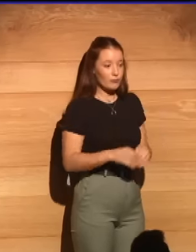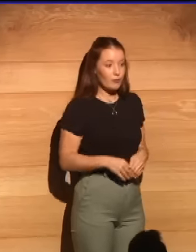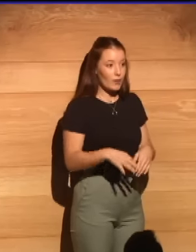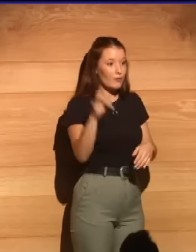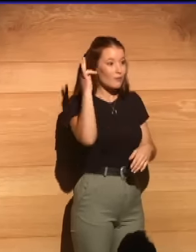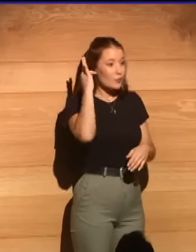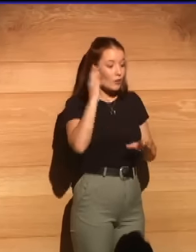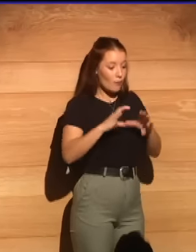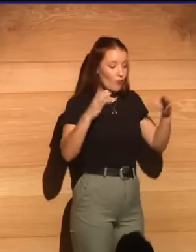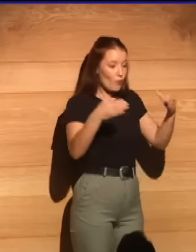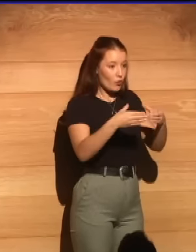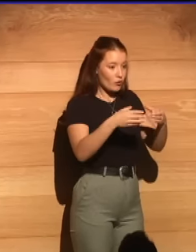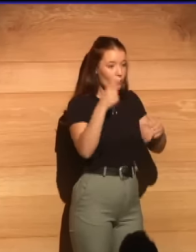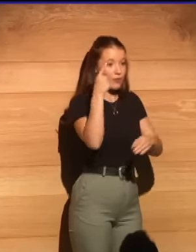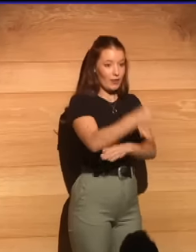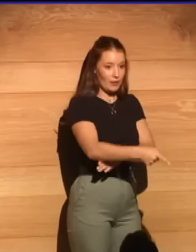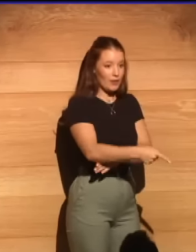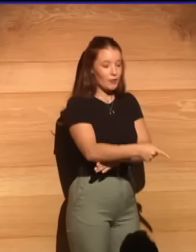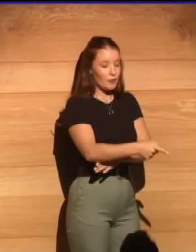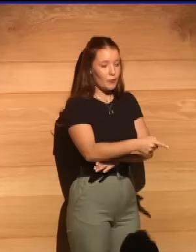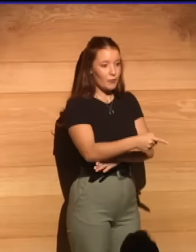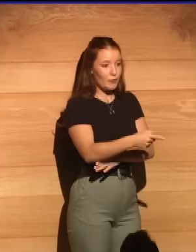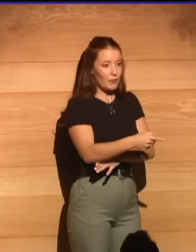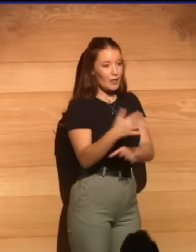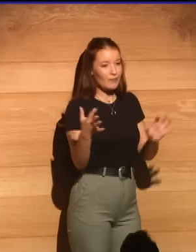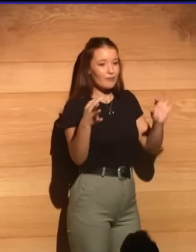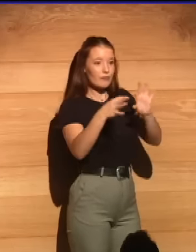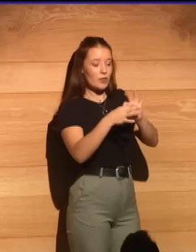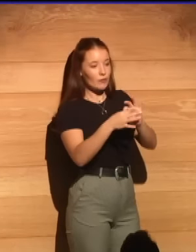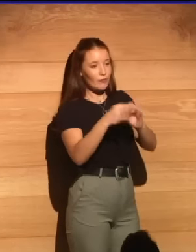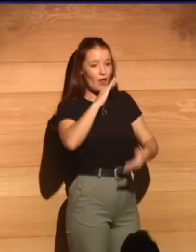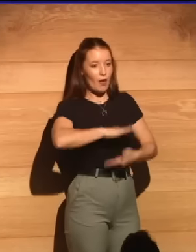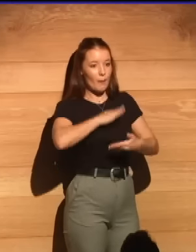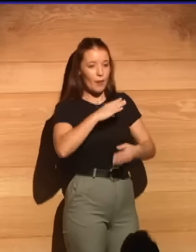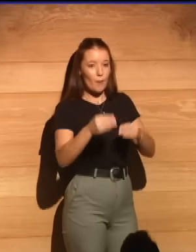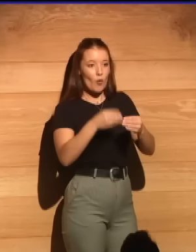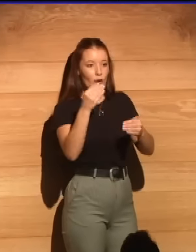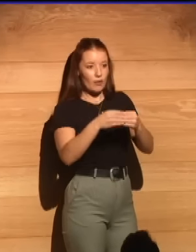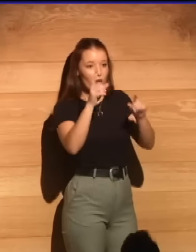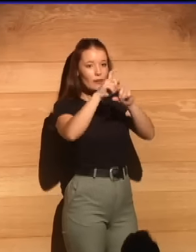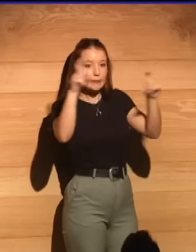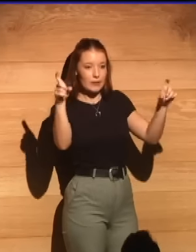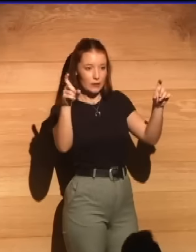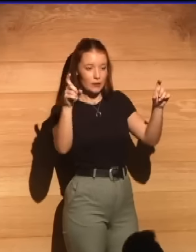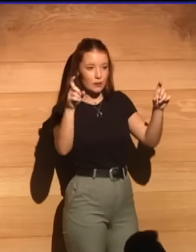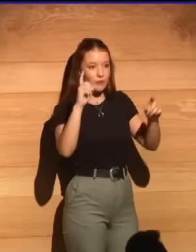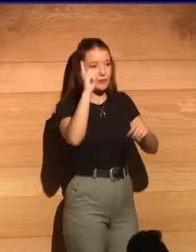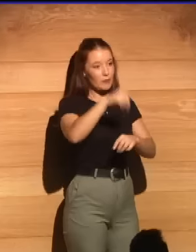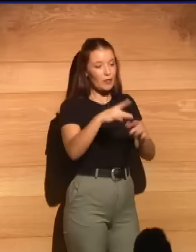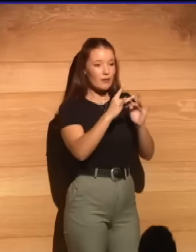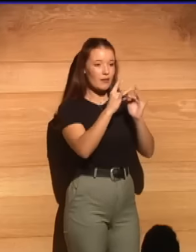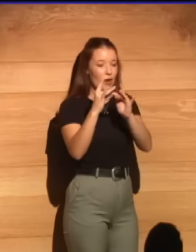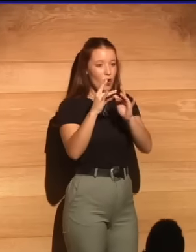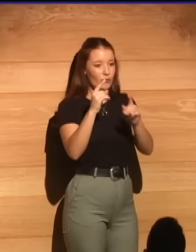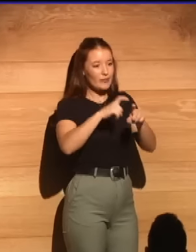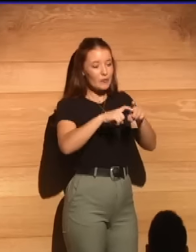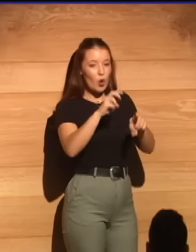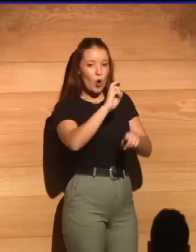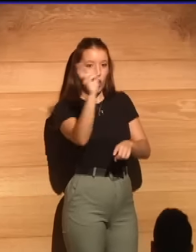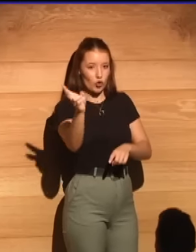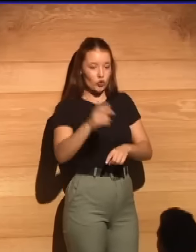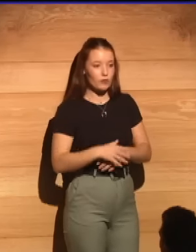está directamente relacionado con la capacidad de organización más moderna de las empresas y otro tipo de liderazgos, no liderazgo tan